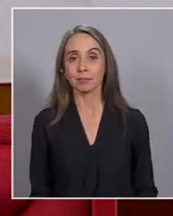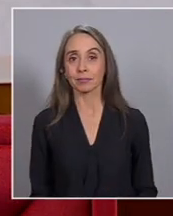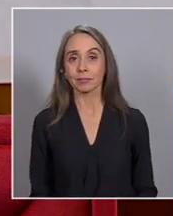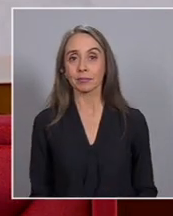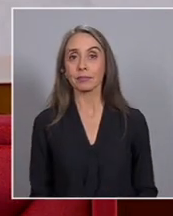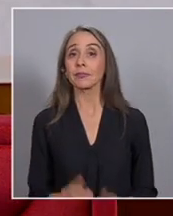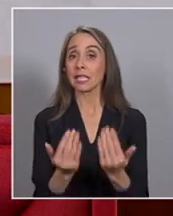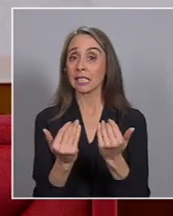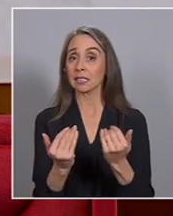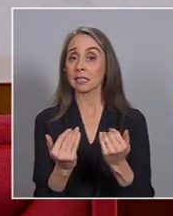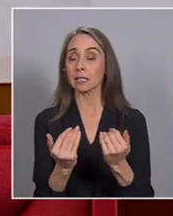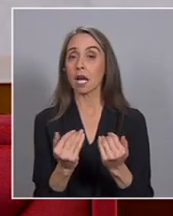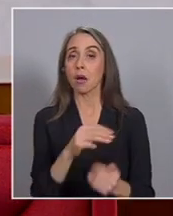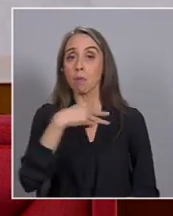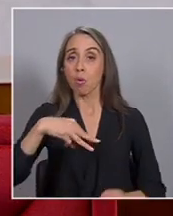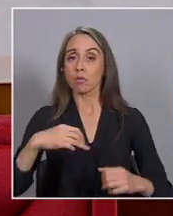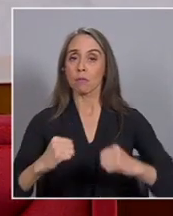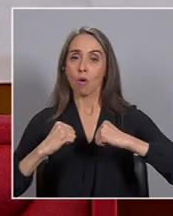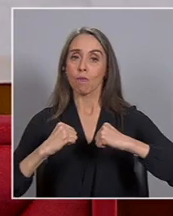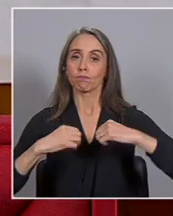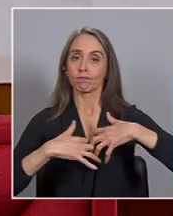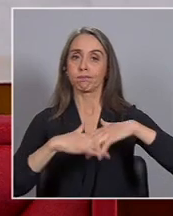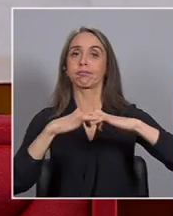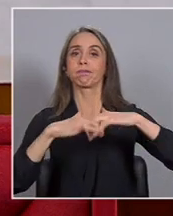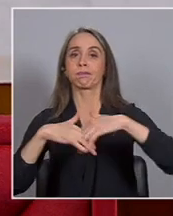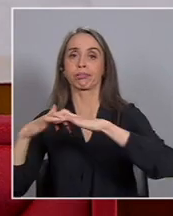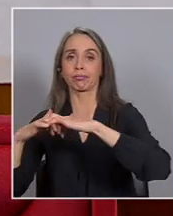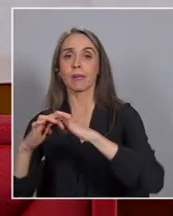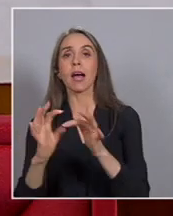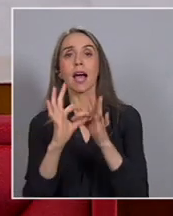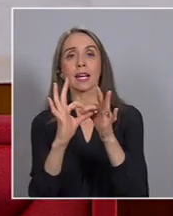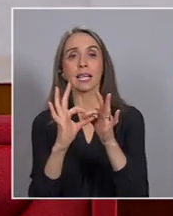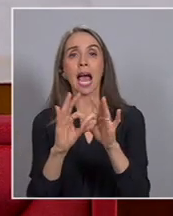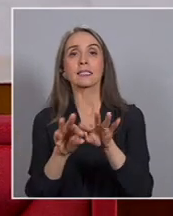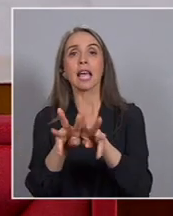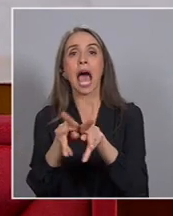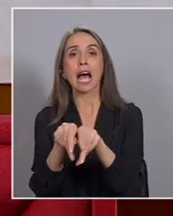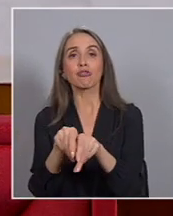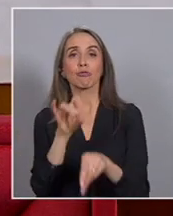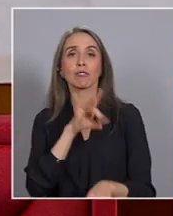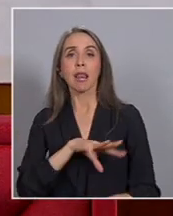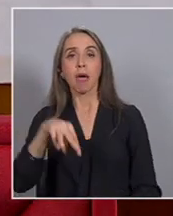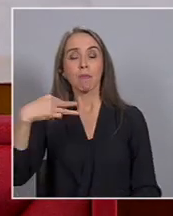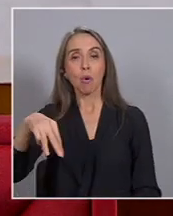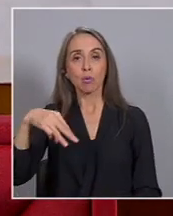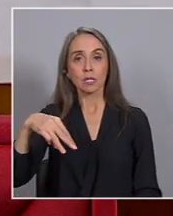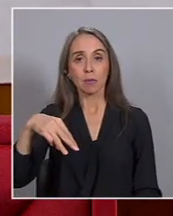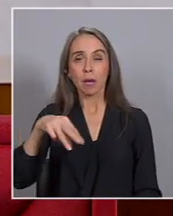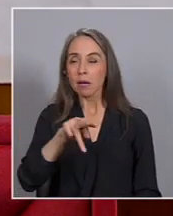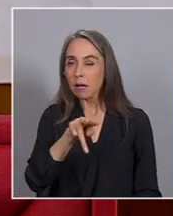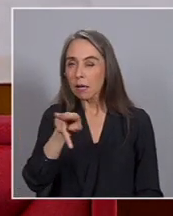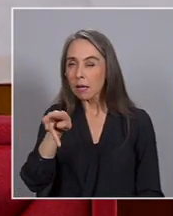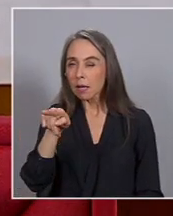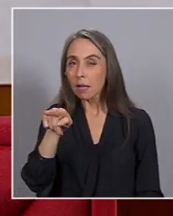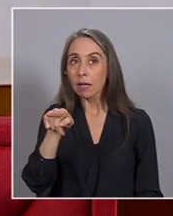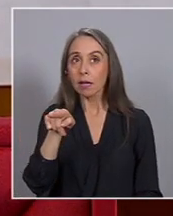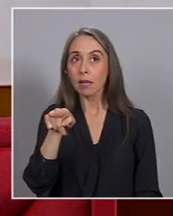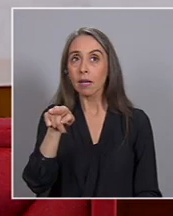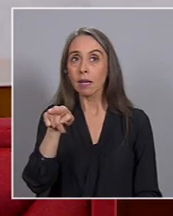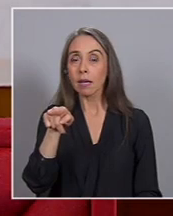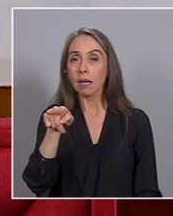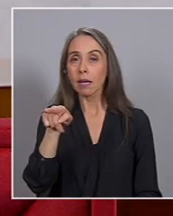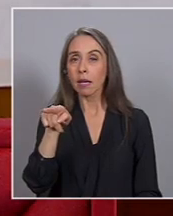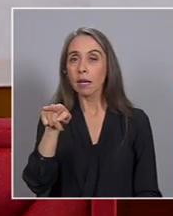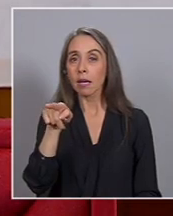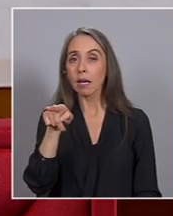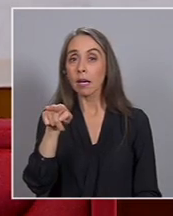Para esto es necesario fortalecer a los municipios. Y quiero agradecer a la Asociación Chilena de Municipalidades, en